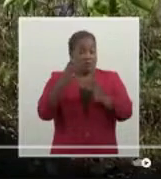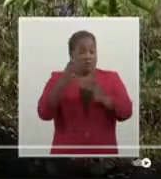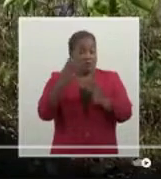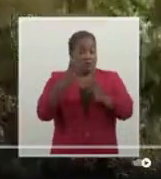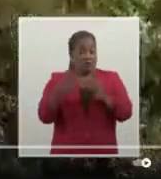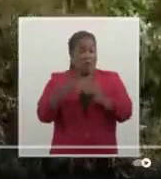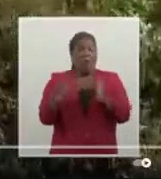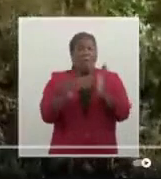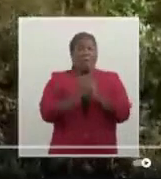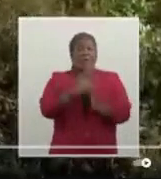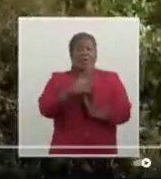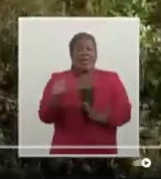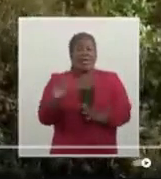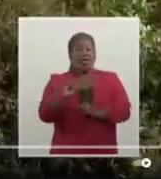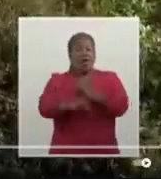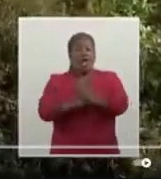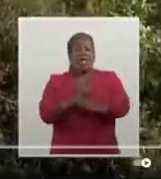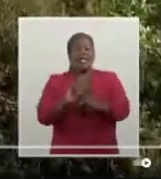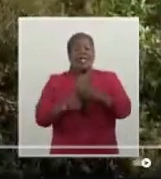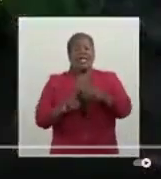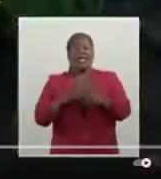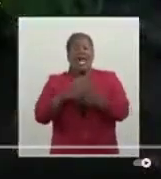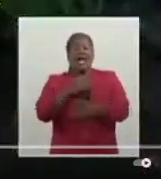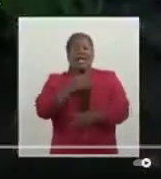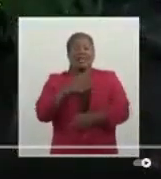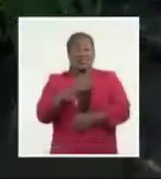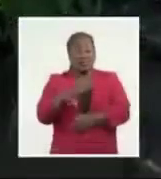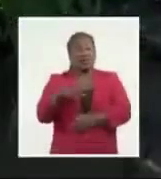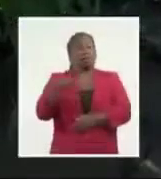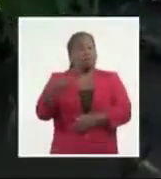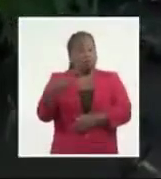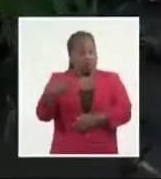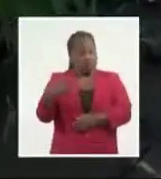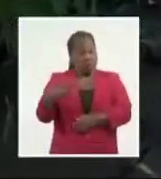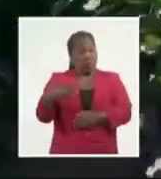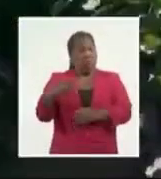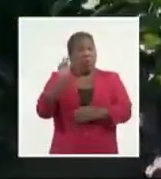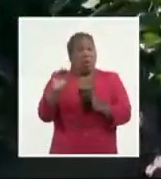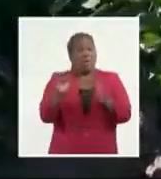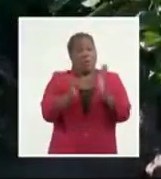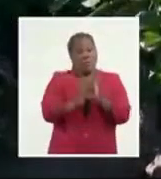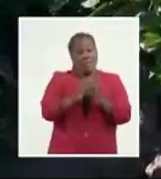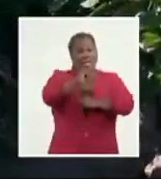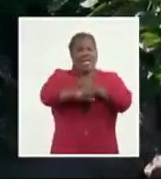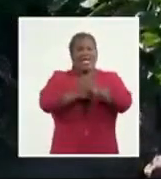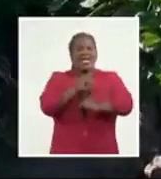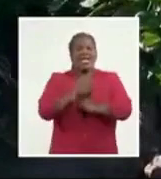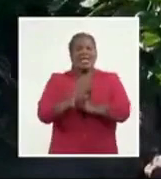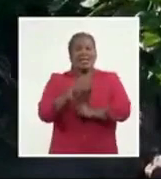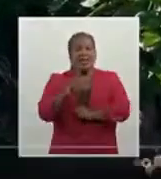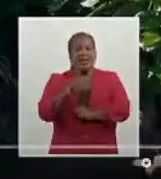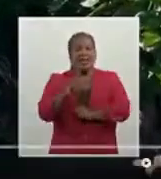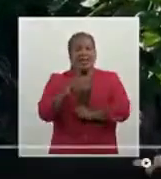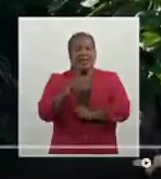como tiene Cienfuegos mucho más el segundo aunque no alcanzaron su meta de 4000 quintales